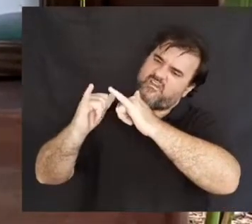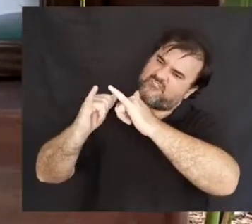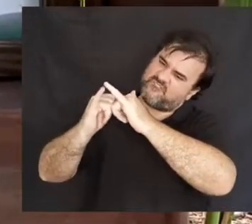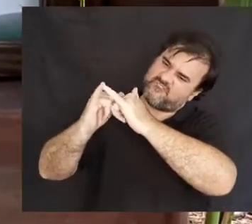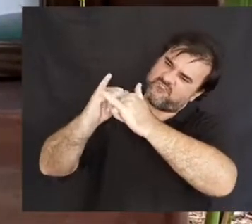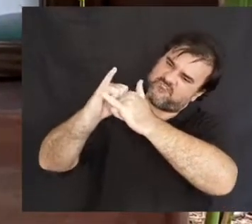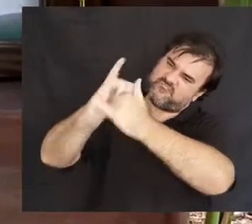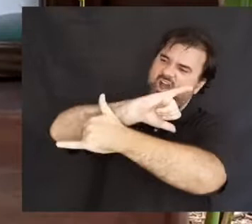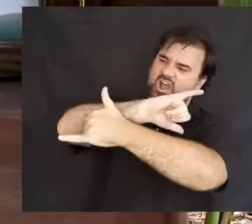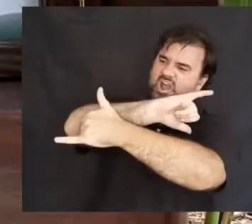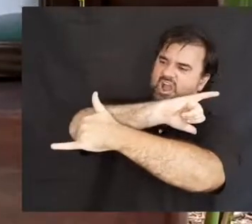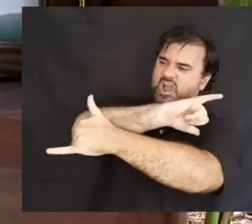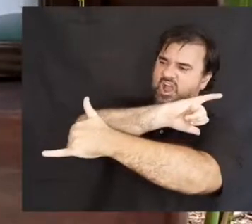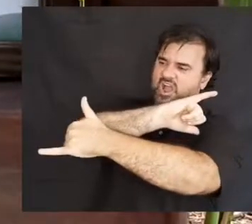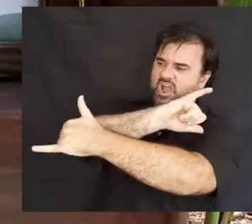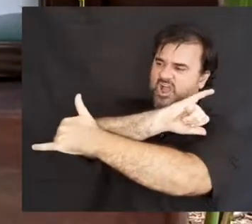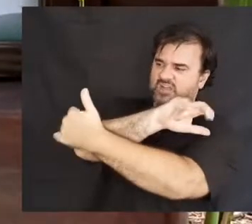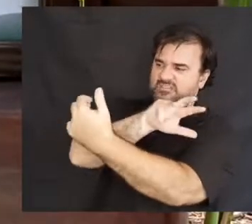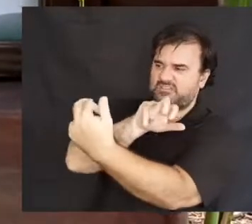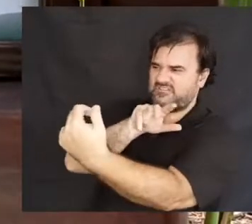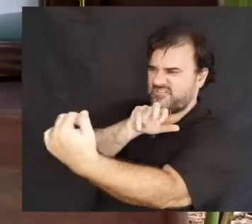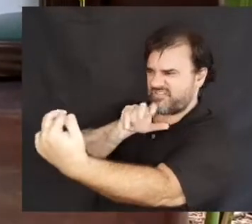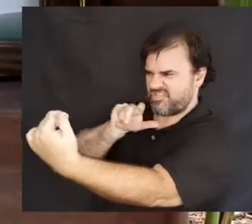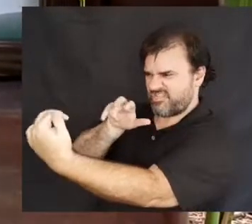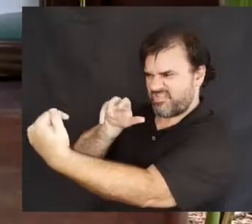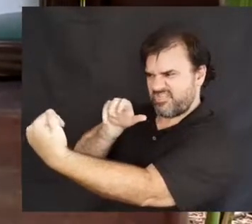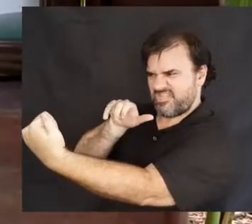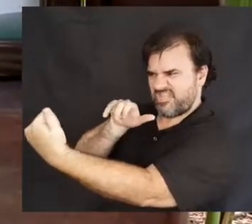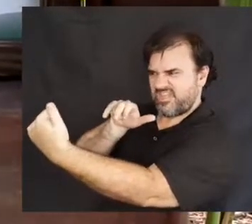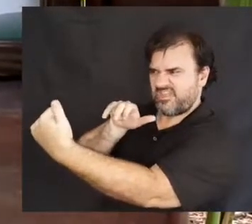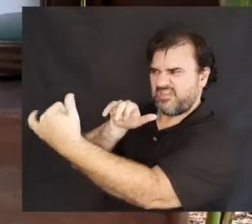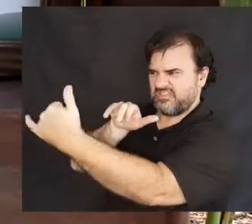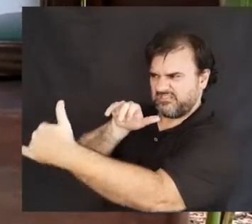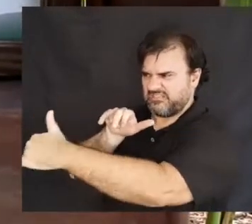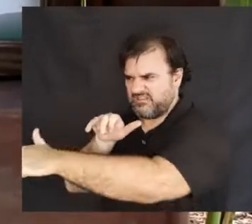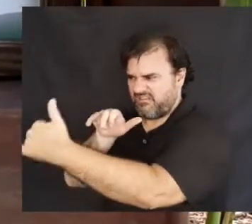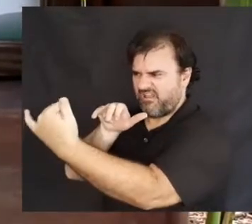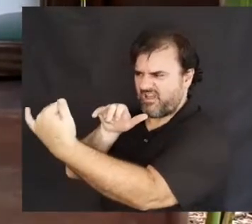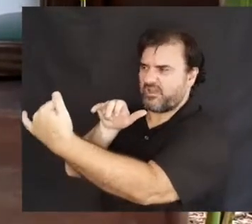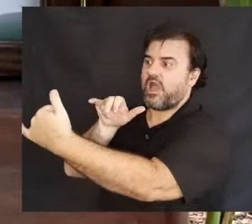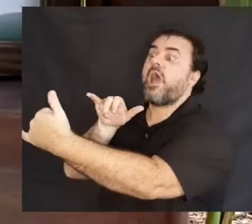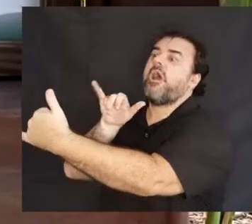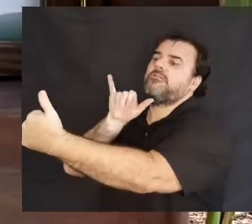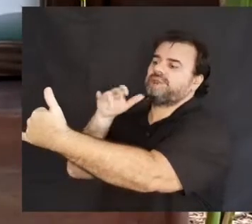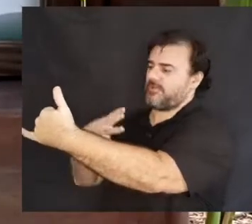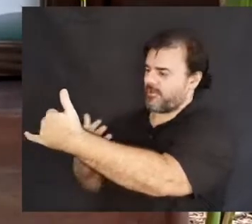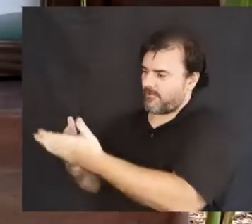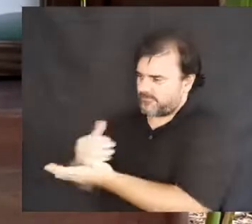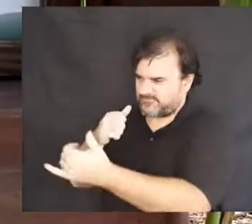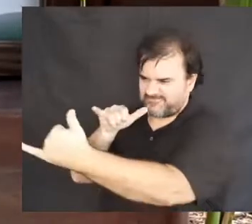cuerpo de la embestida del blanco, que se perdió en el vacío. A este le faltó el equilibrio, y el Josco, aprovechándose